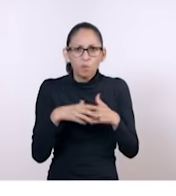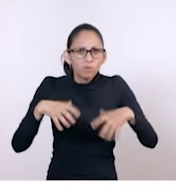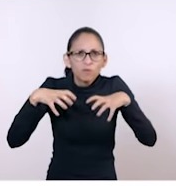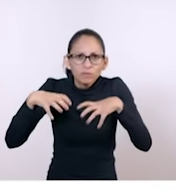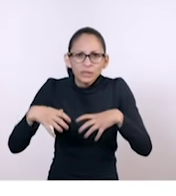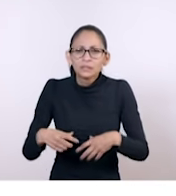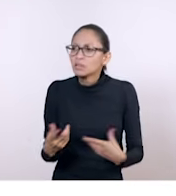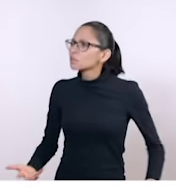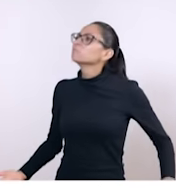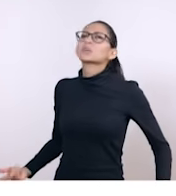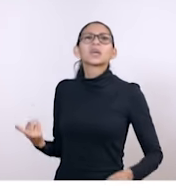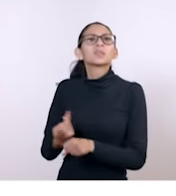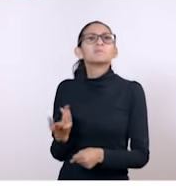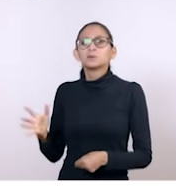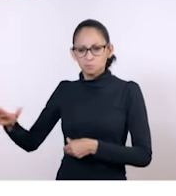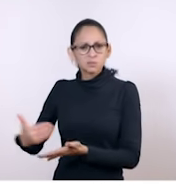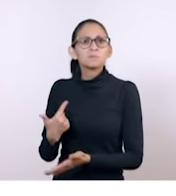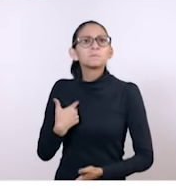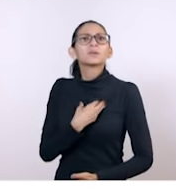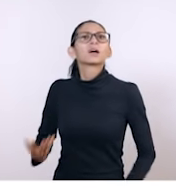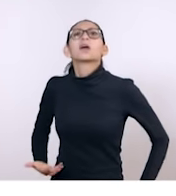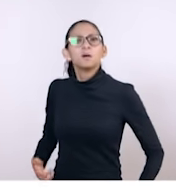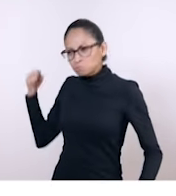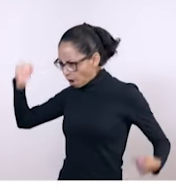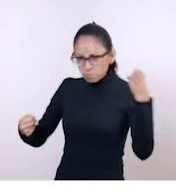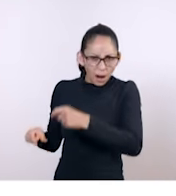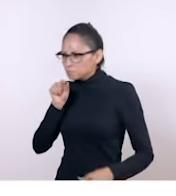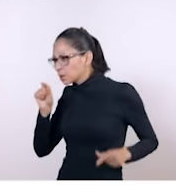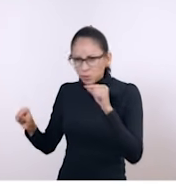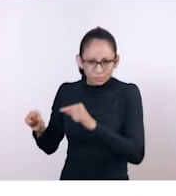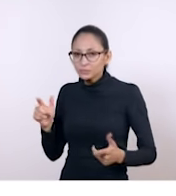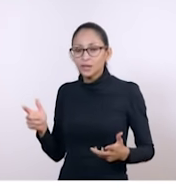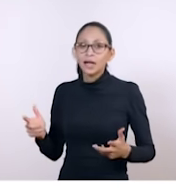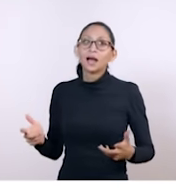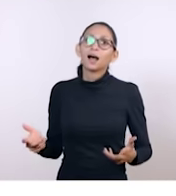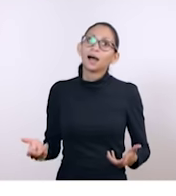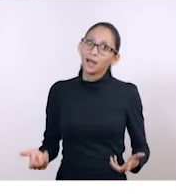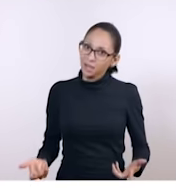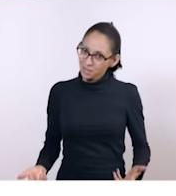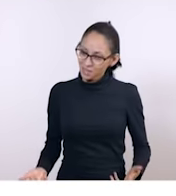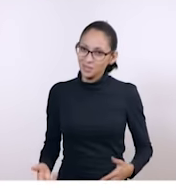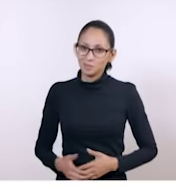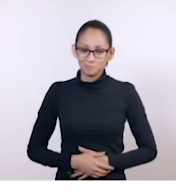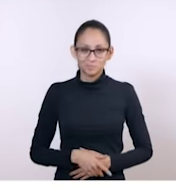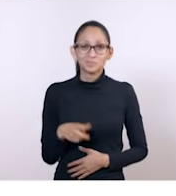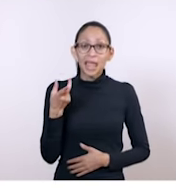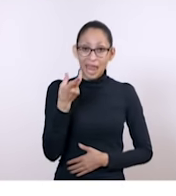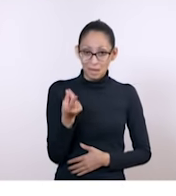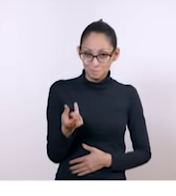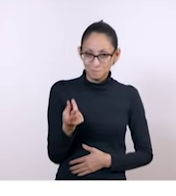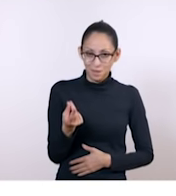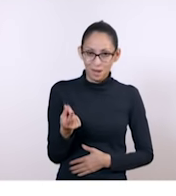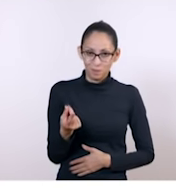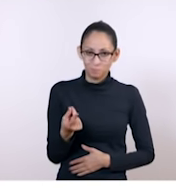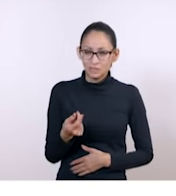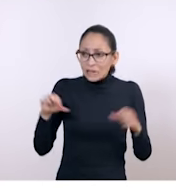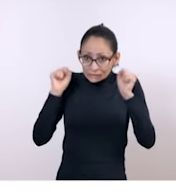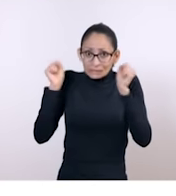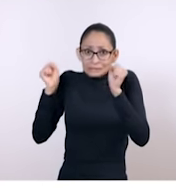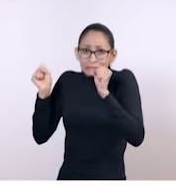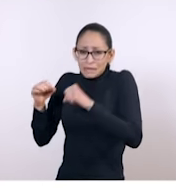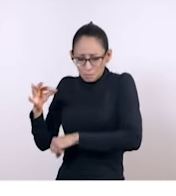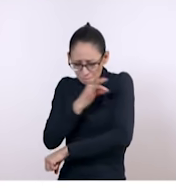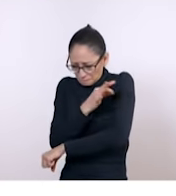gallina dijo, ¿qué te pasa? ¿Cómo te metes con mis hijos? Y pa, pa, pa, picotazos, que me lo agarra. Oh, el mal hora del corral salió